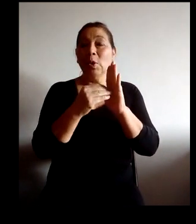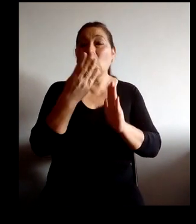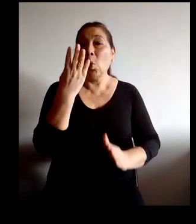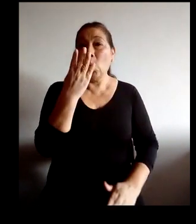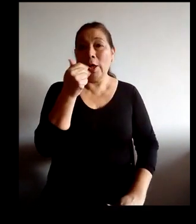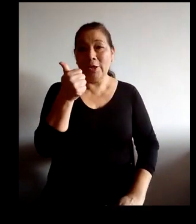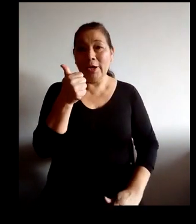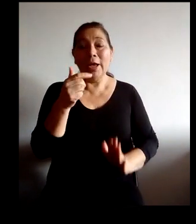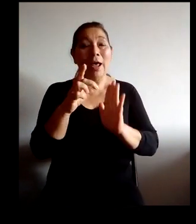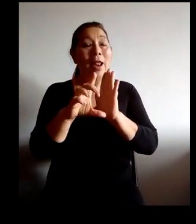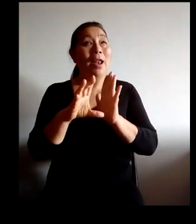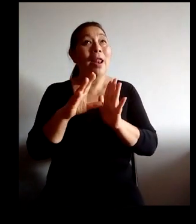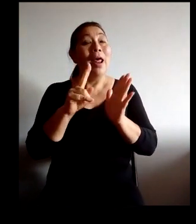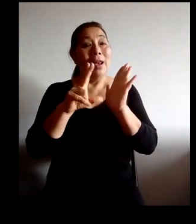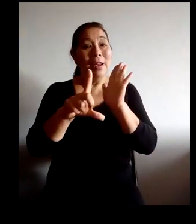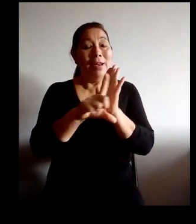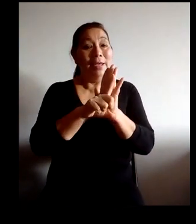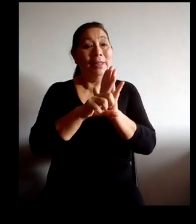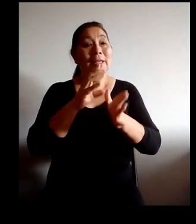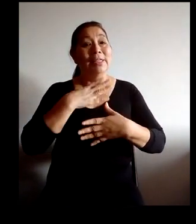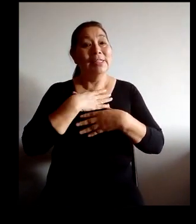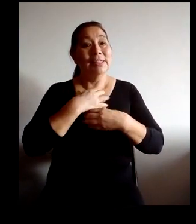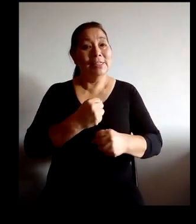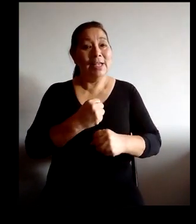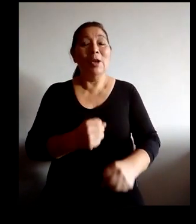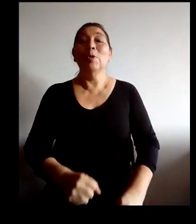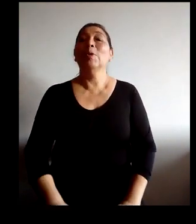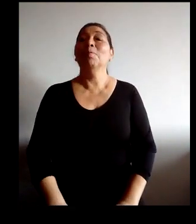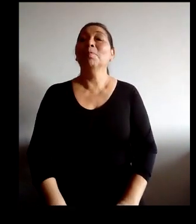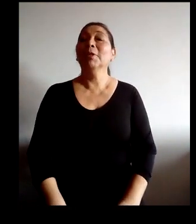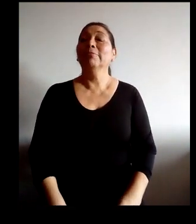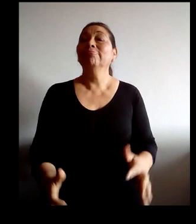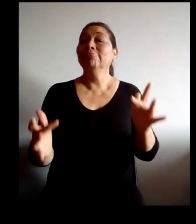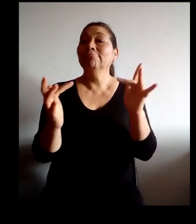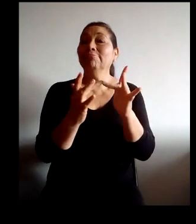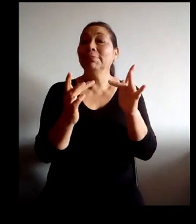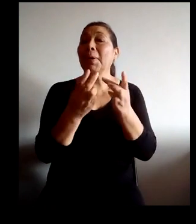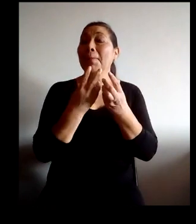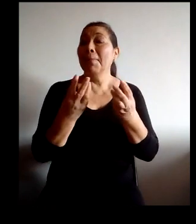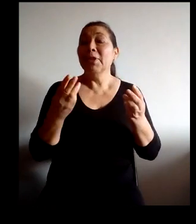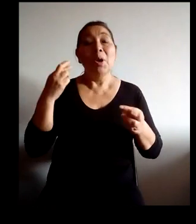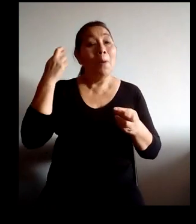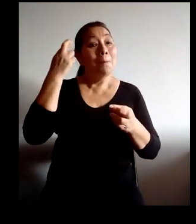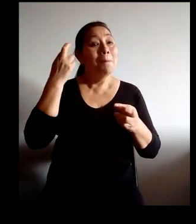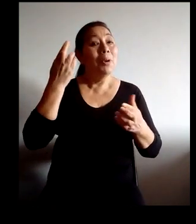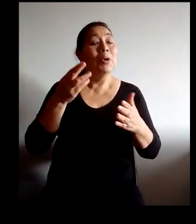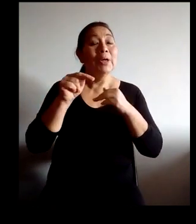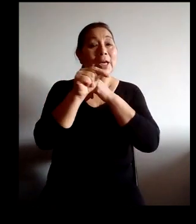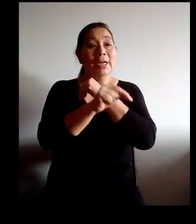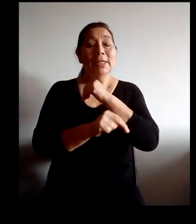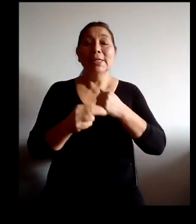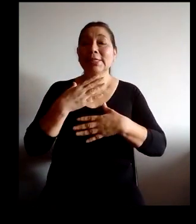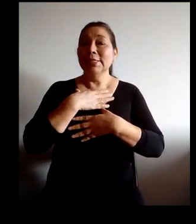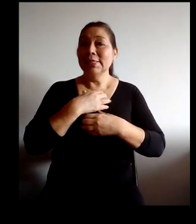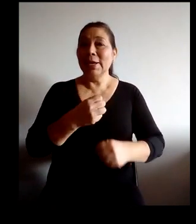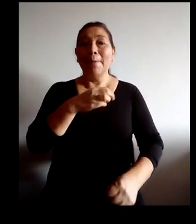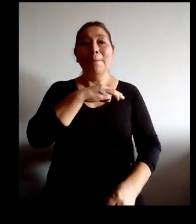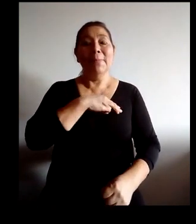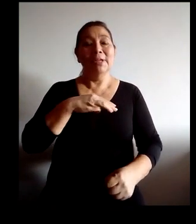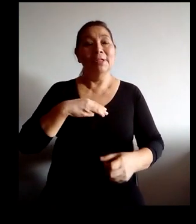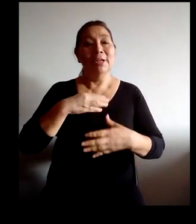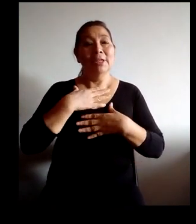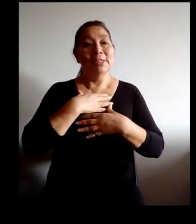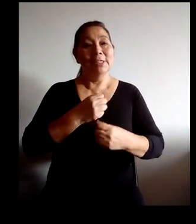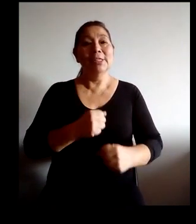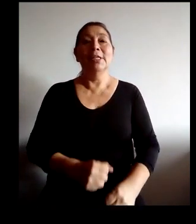de política nacional de salud es el Ministerio de Salud, y en tanto es el que emite la política, regula y supervisa.